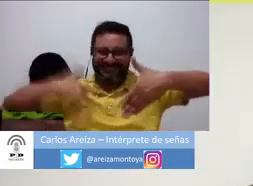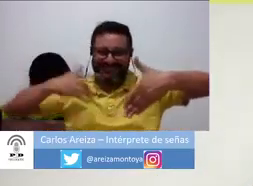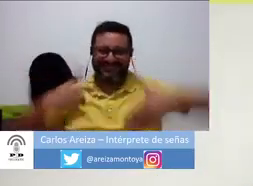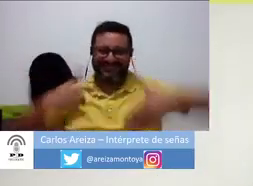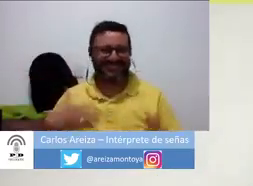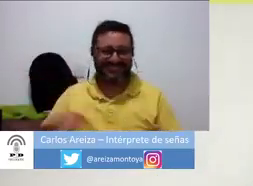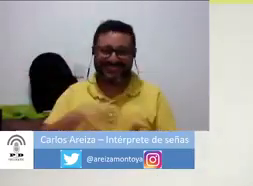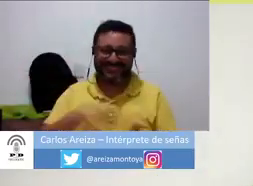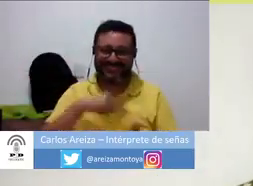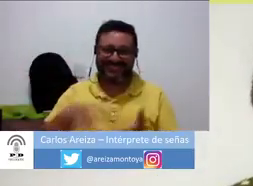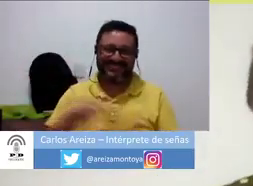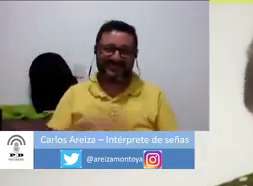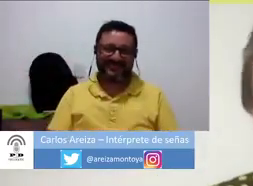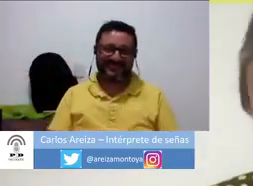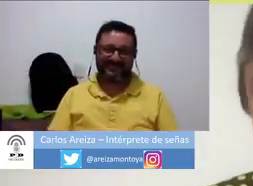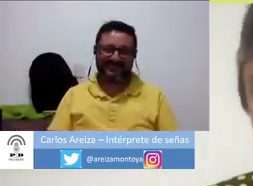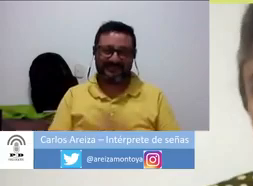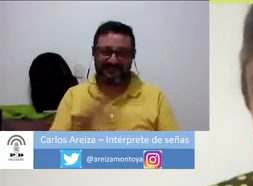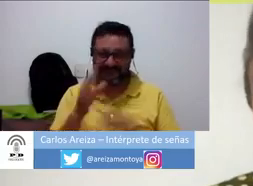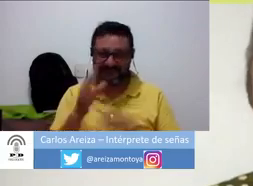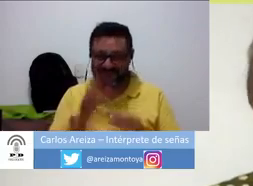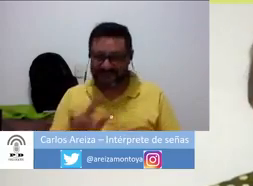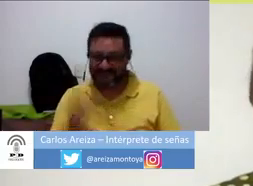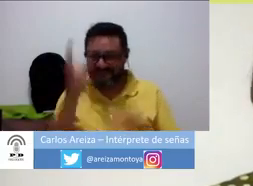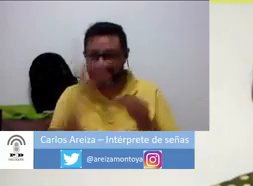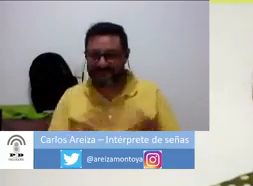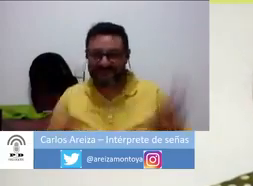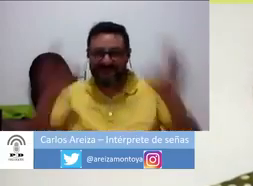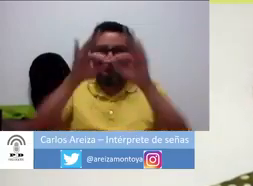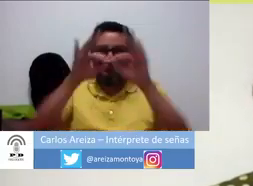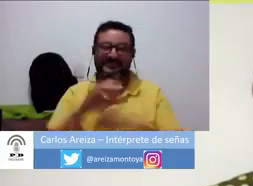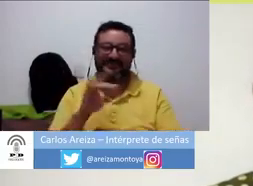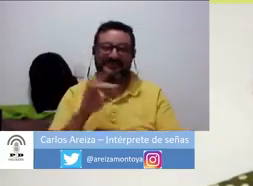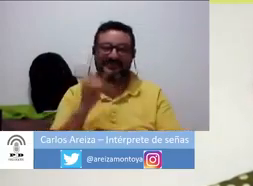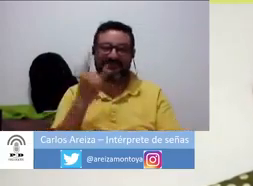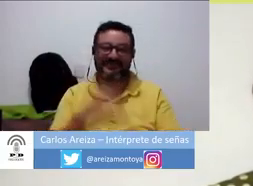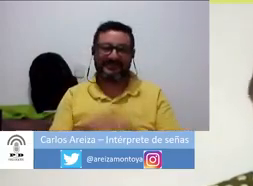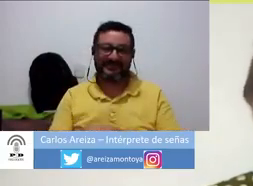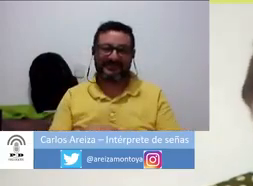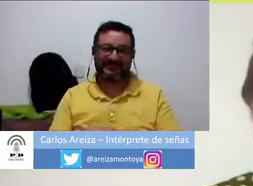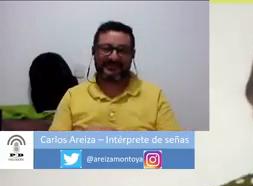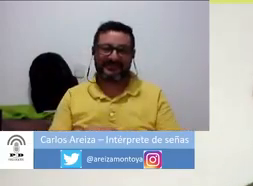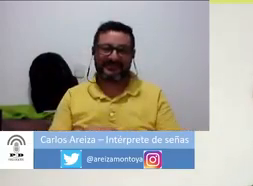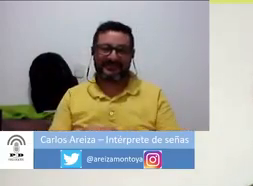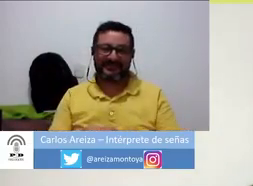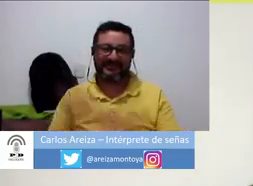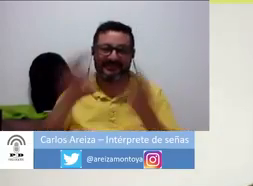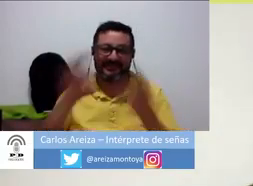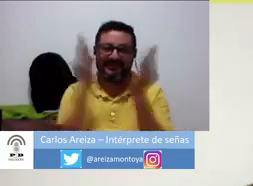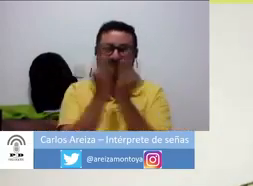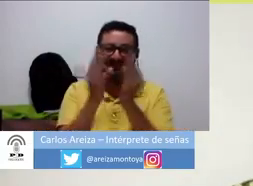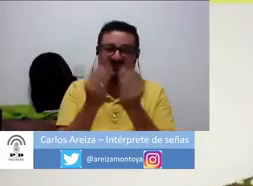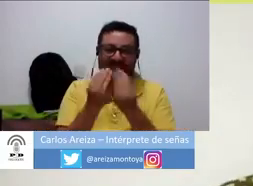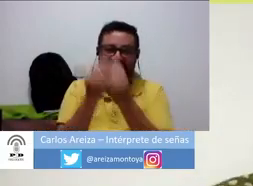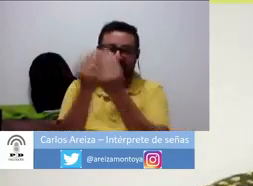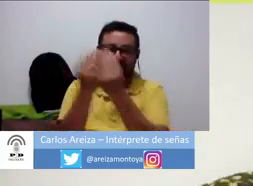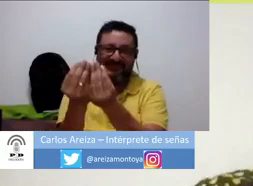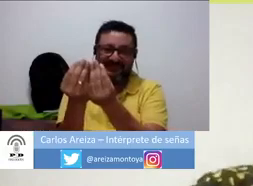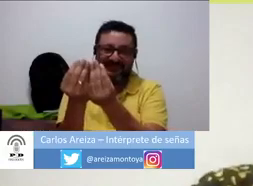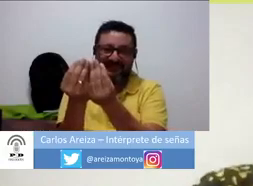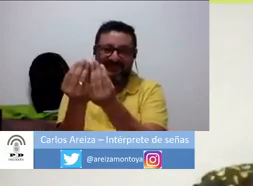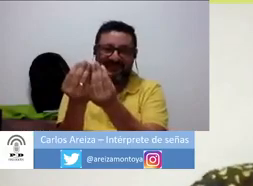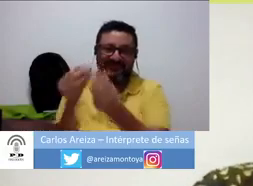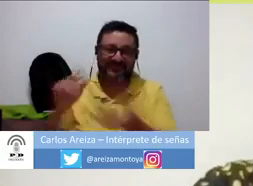mí tuvieron como un plus, y es que una parte de mi familia estuvo conmigo allá. Entonces